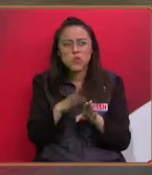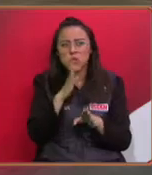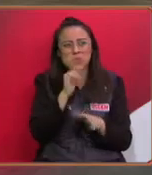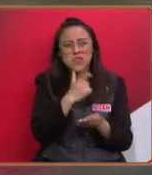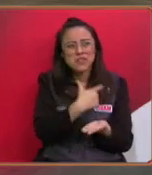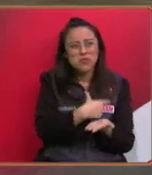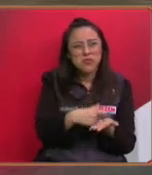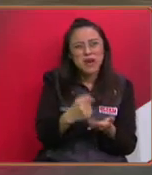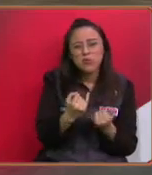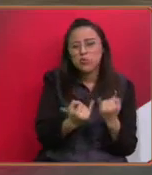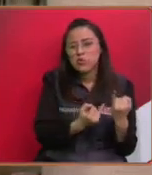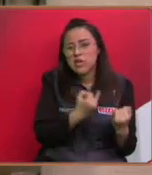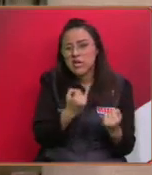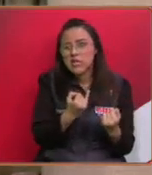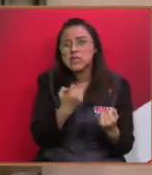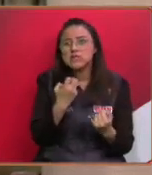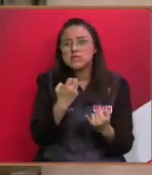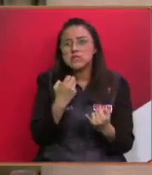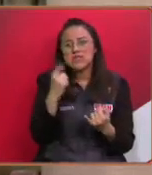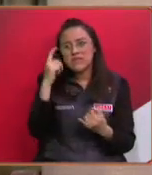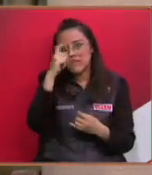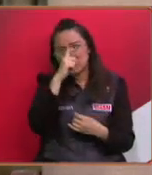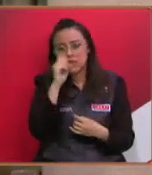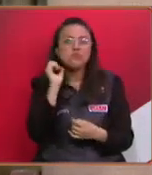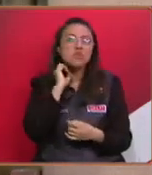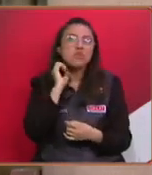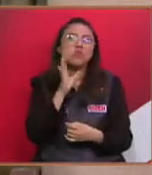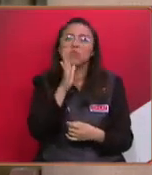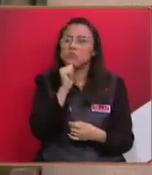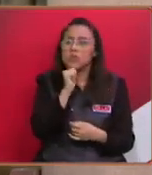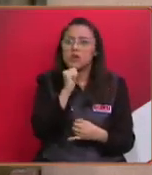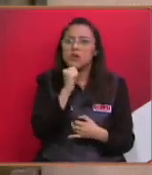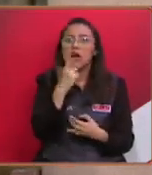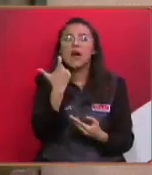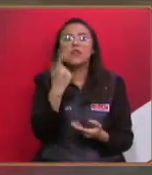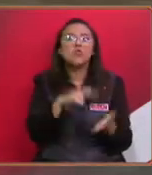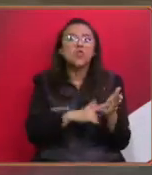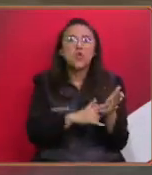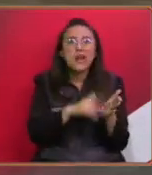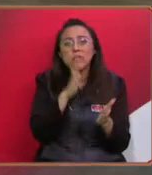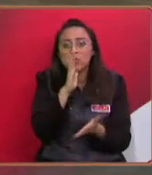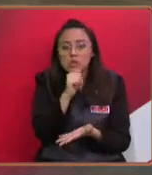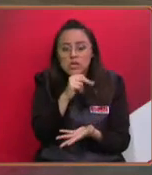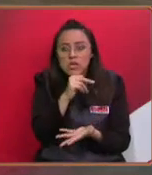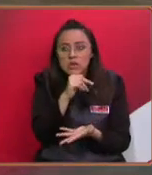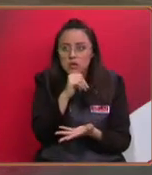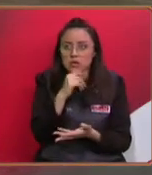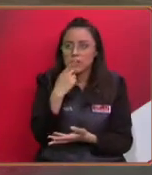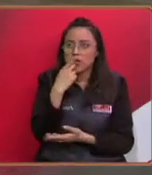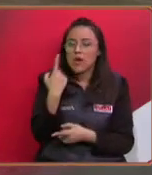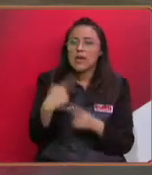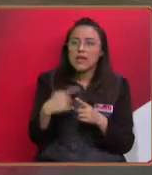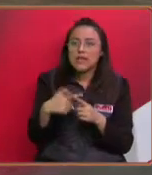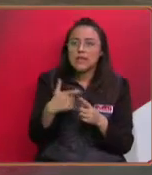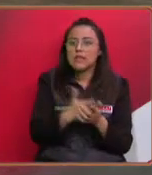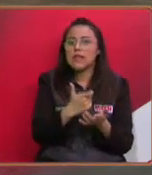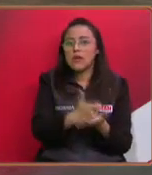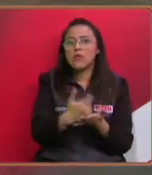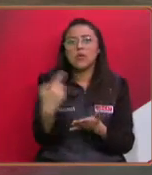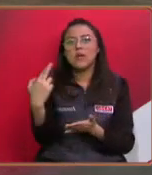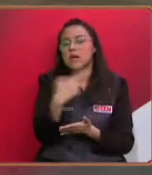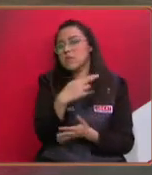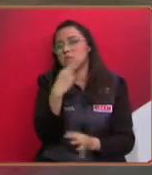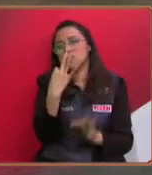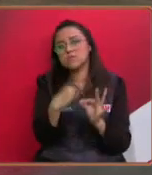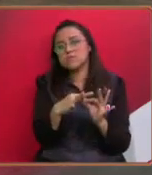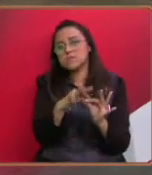por los juguetes. Eso es clásico de los grandes ejecutivos de México. No puedo ir, ¿a qué hora los voy a comprar? A ver, yo te digo a quién le das el dinero y te los va a ir a comprar y